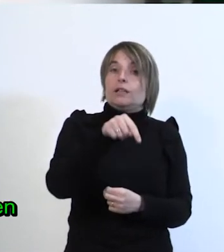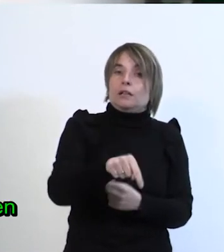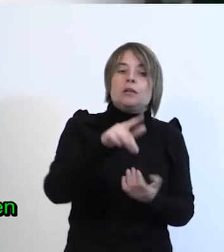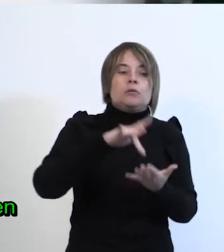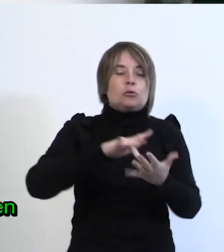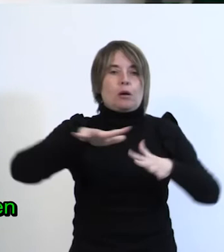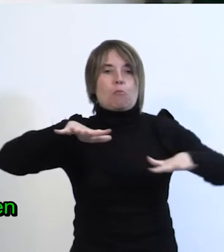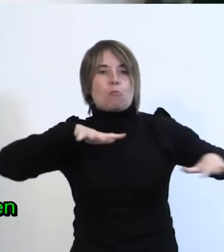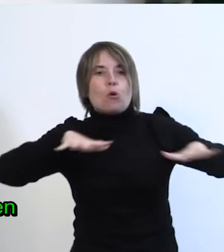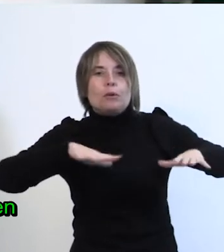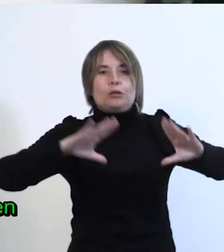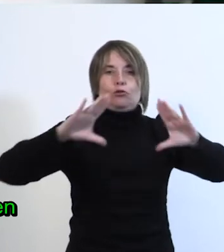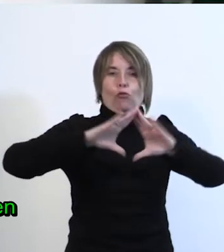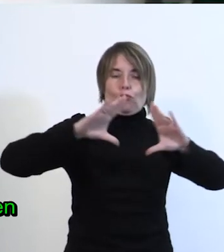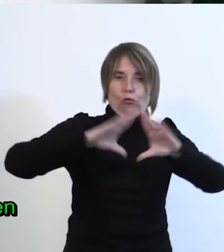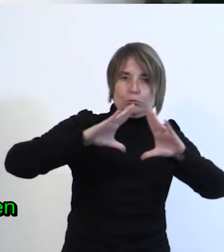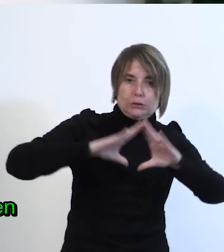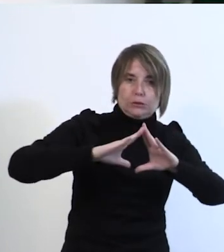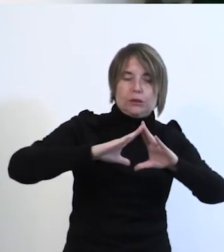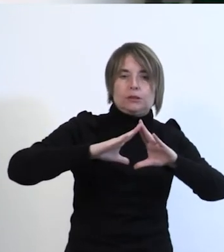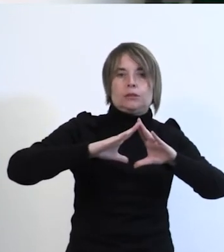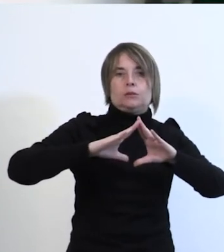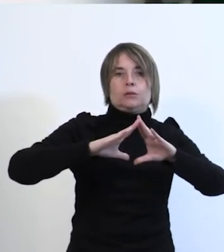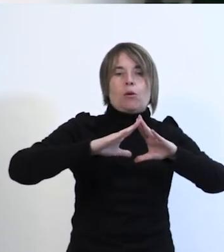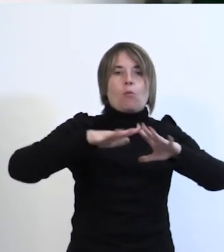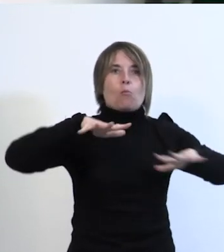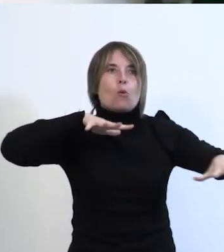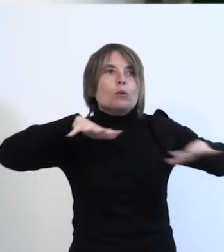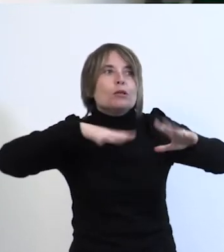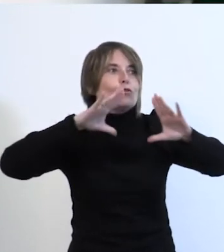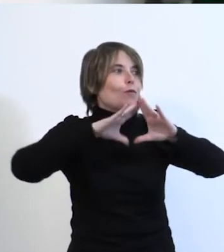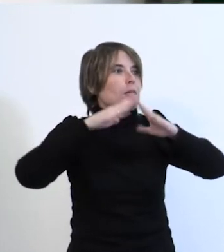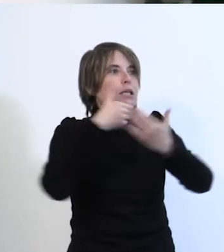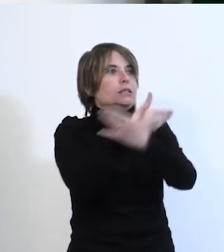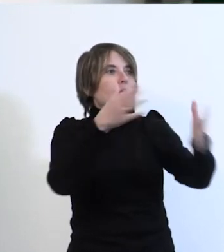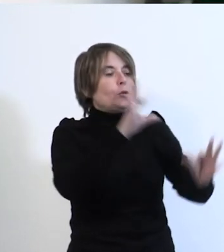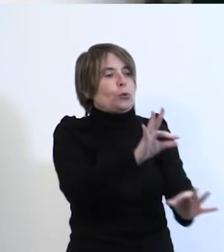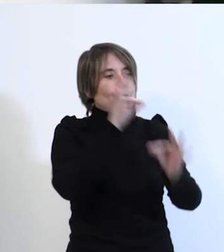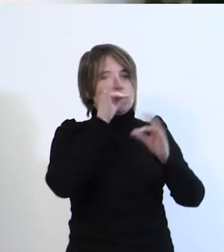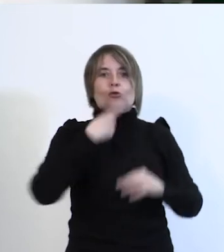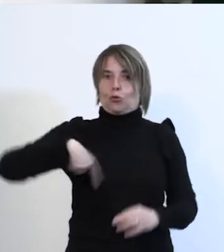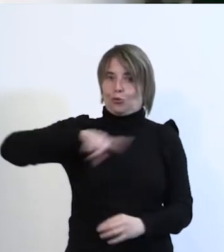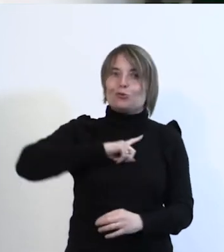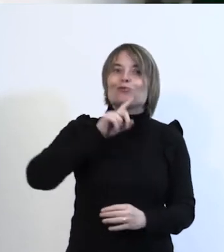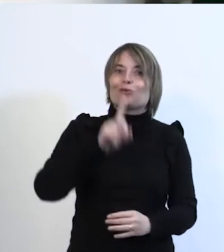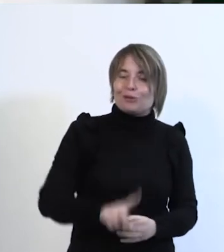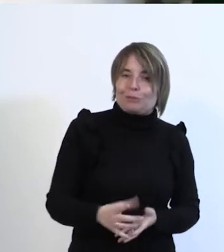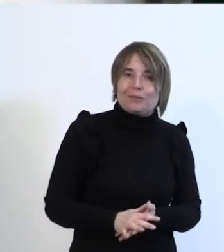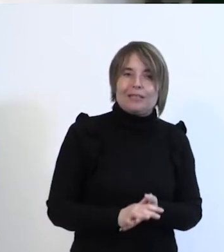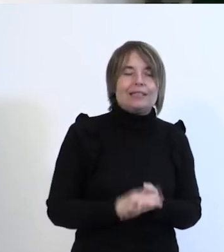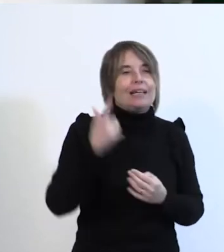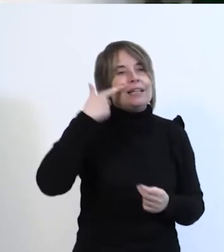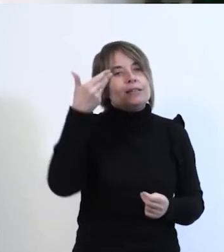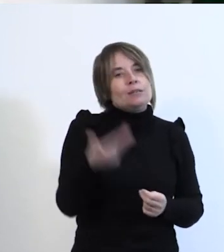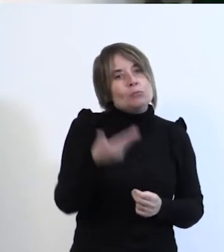tienen unos movimientos feministas que son un ejemplo también para nosotras. Yo creo que es